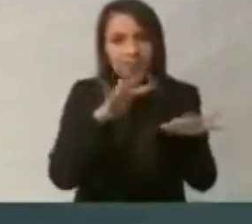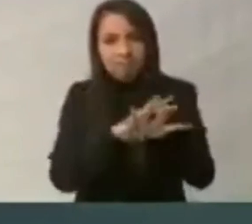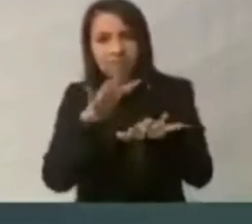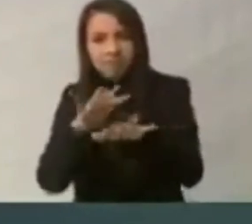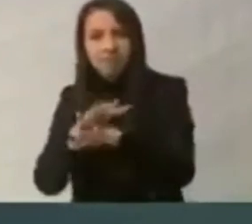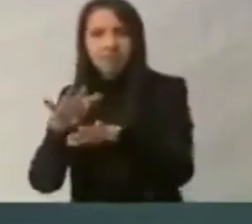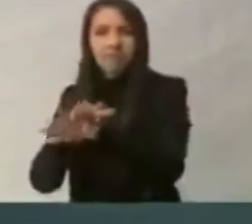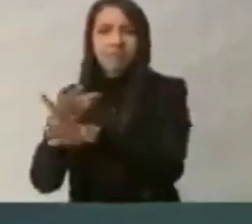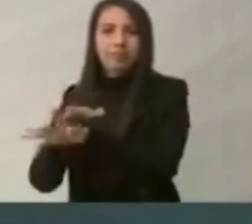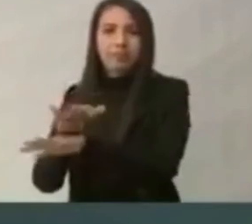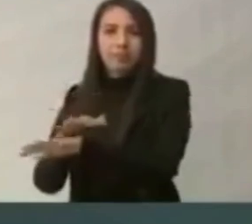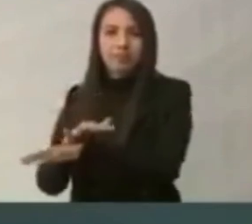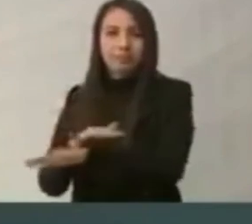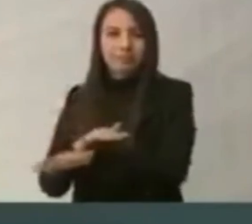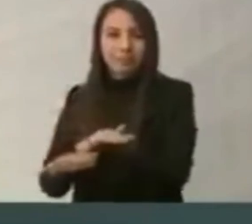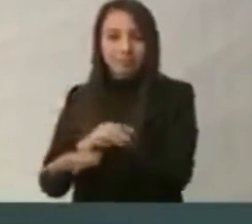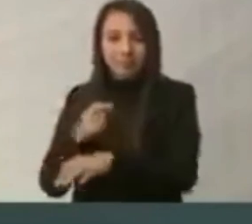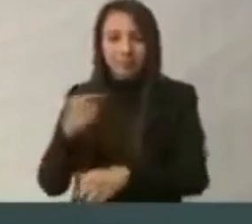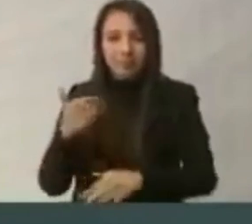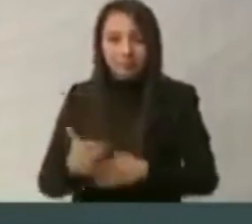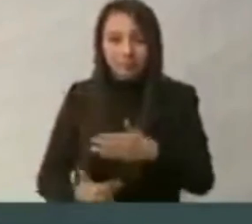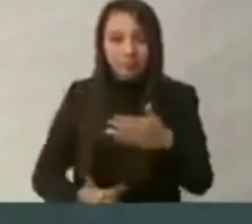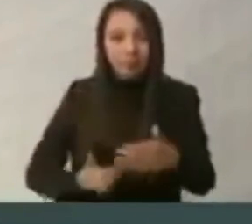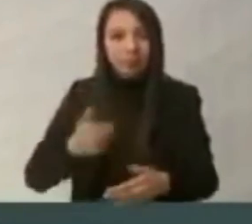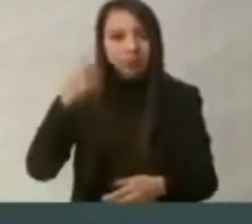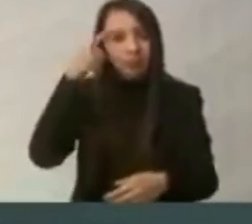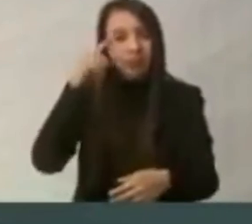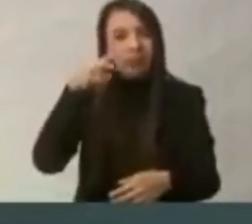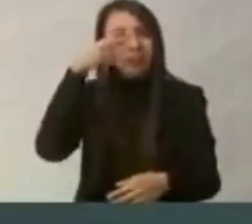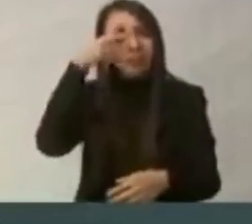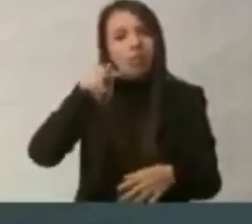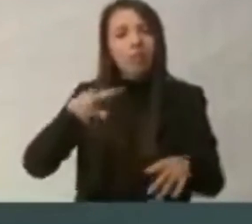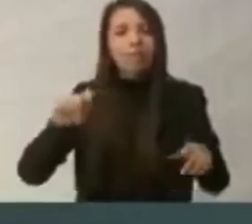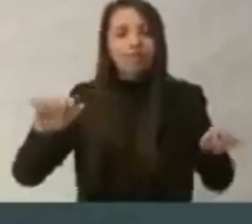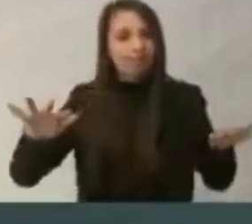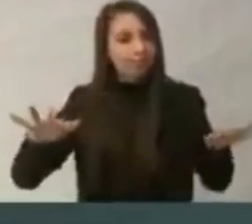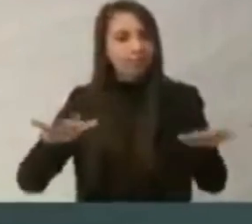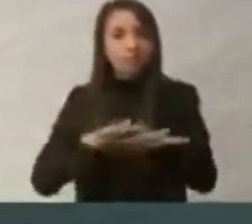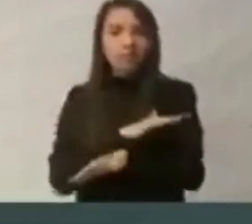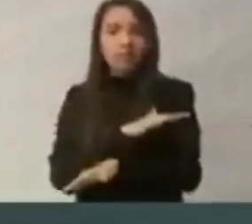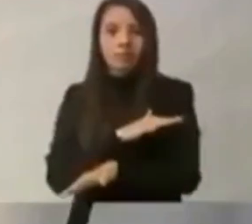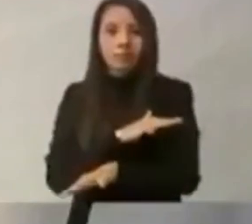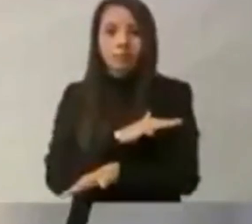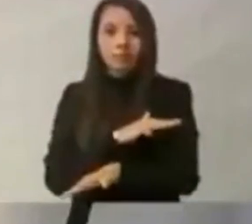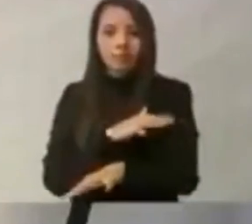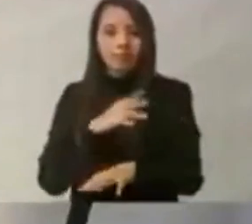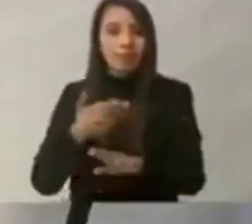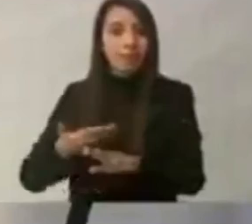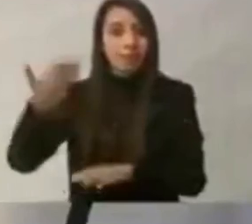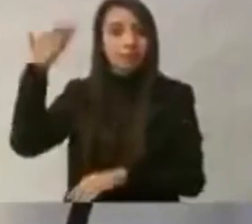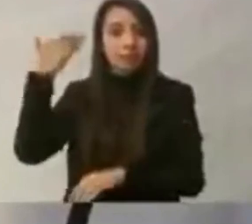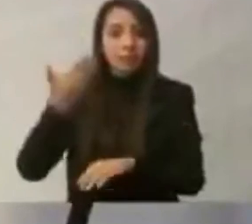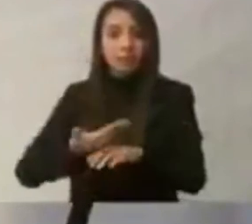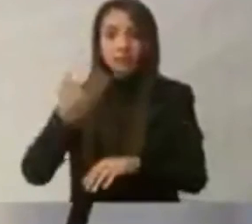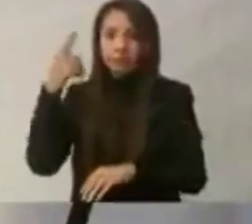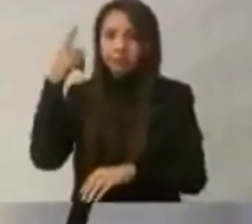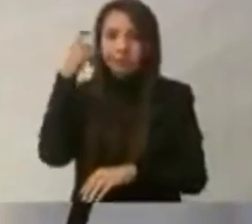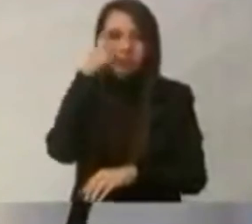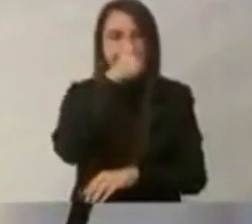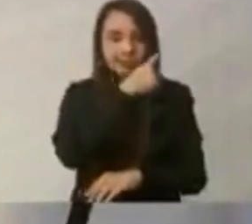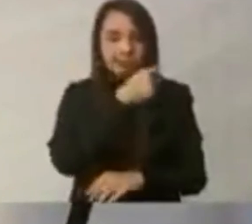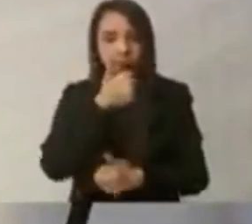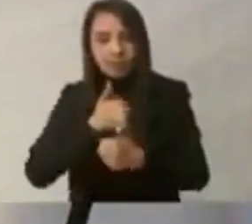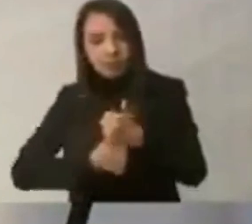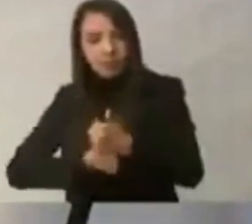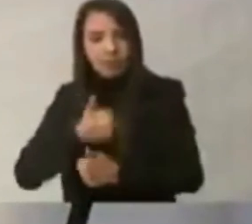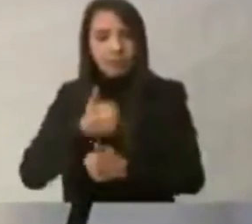este proceso para la transformación de México, cuando era muy difícil. También quiero decir